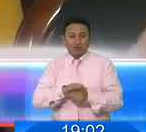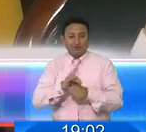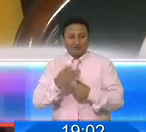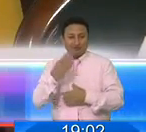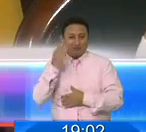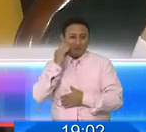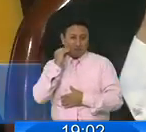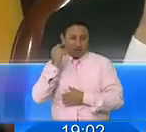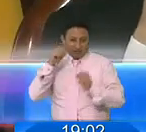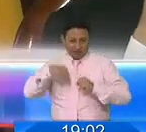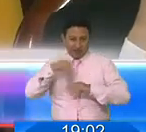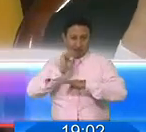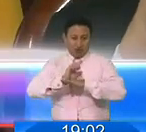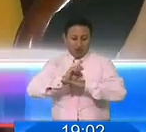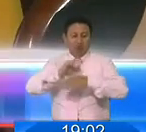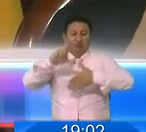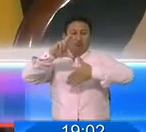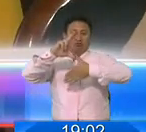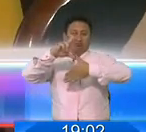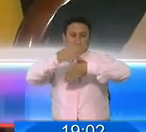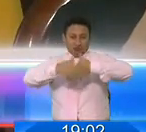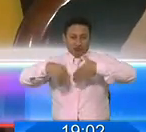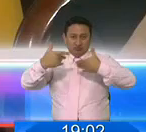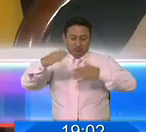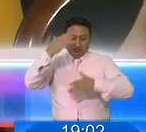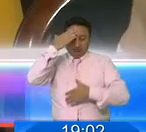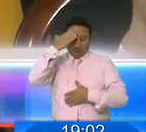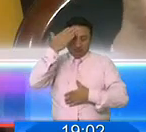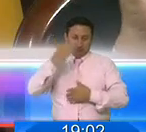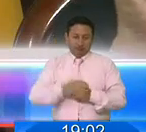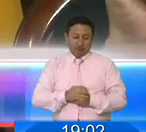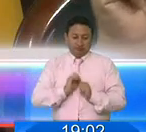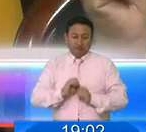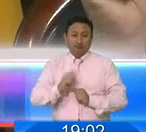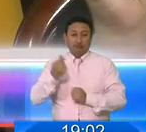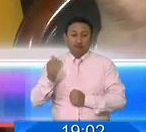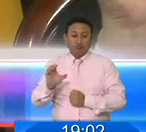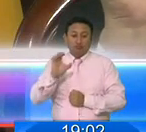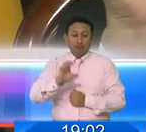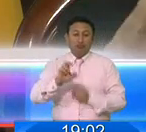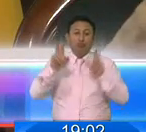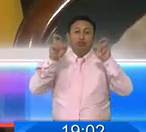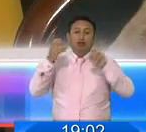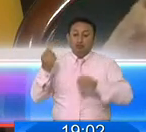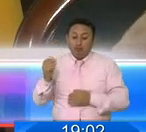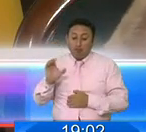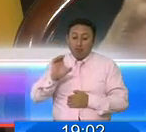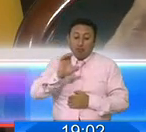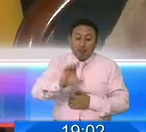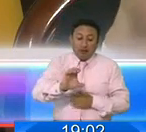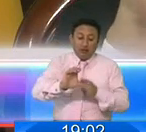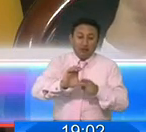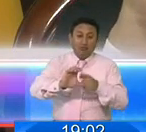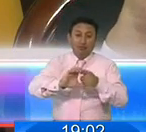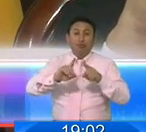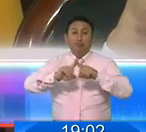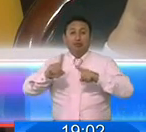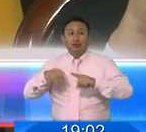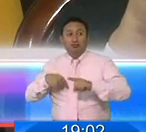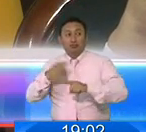en el país y en américa latina' que ha habido donaciones entre comillas de por medio con coimas